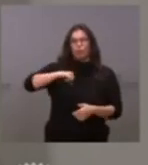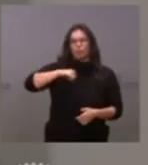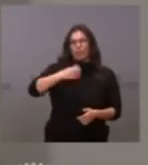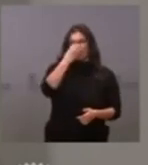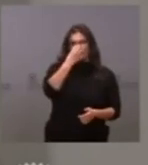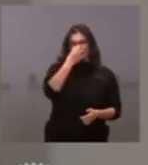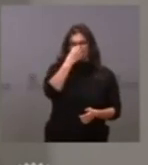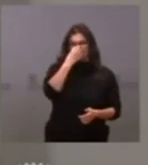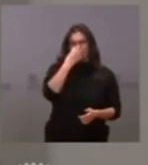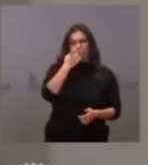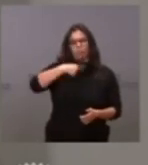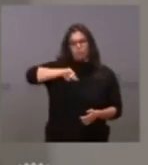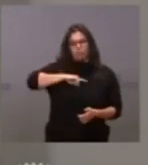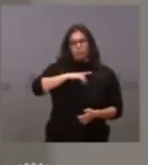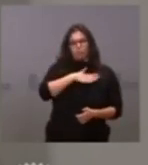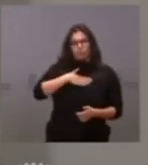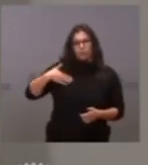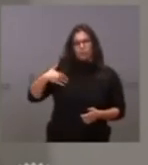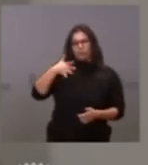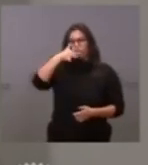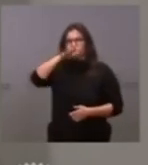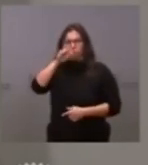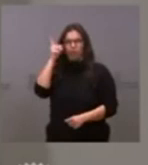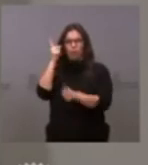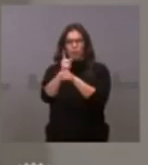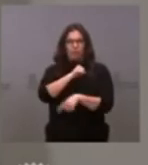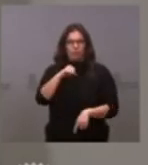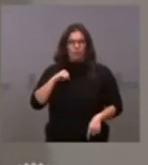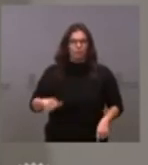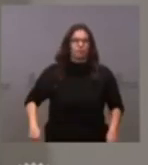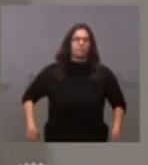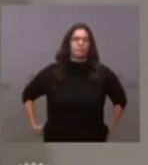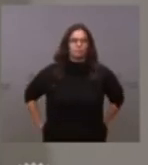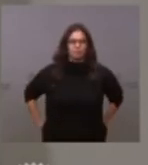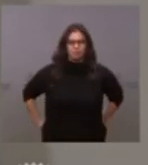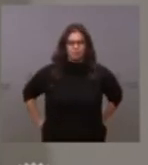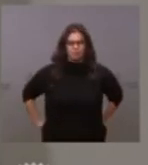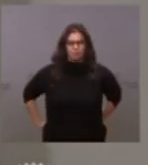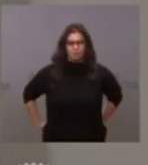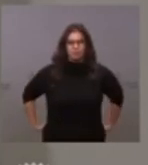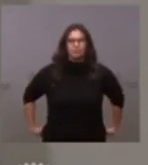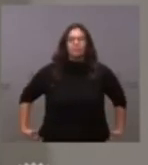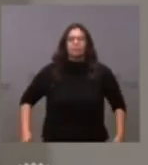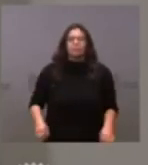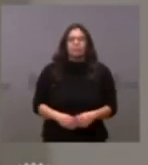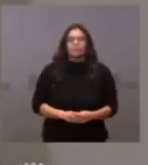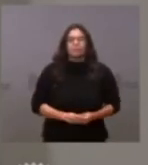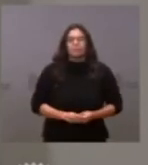personarnos naturalmente como acusación particular. Quiero resaltar a este respecto